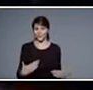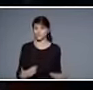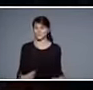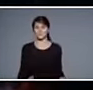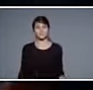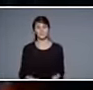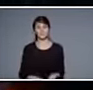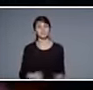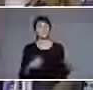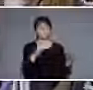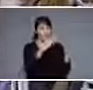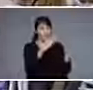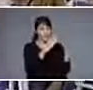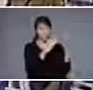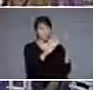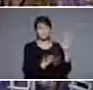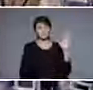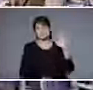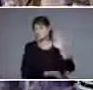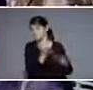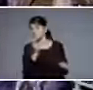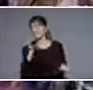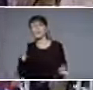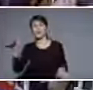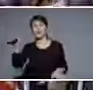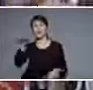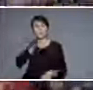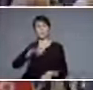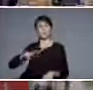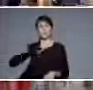rodar. De tu casa te debes marchar.